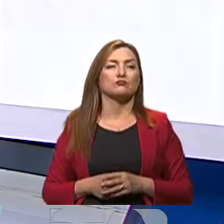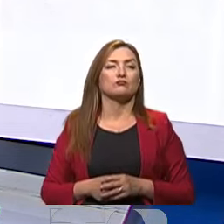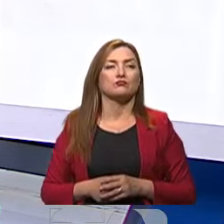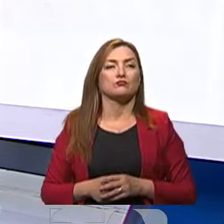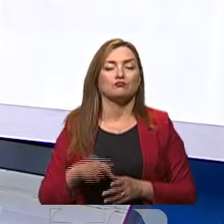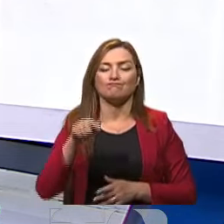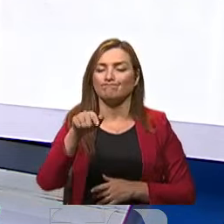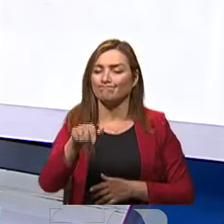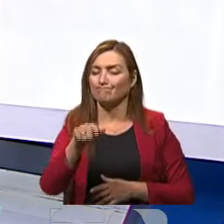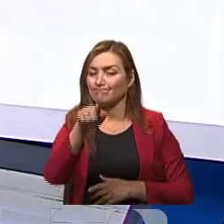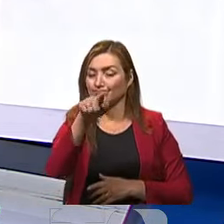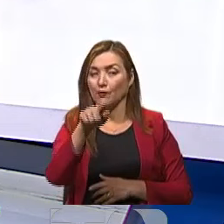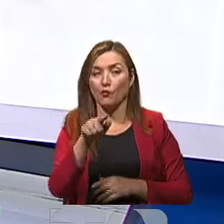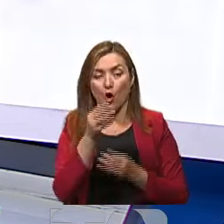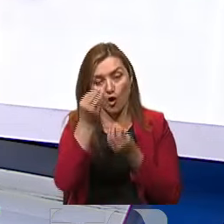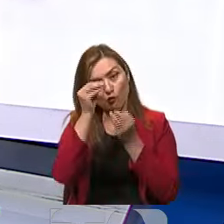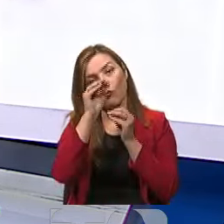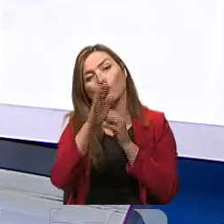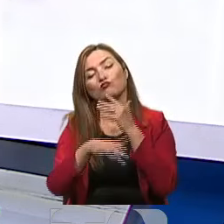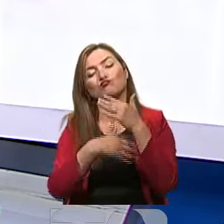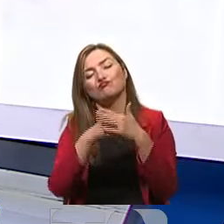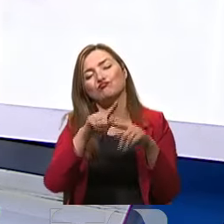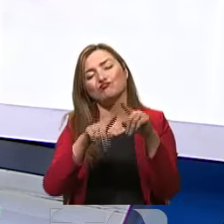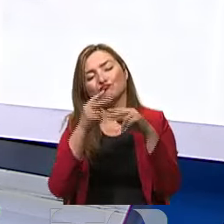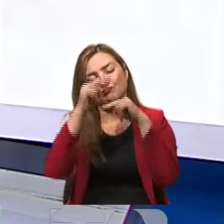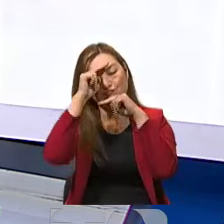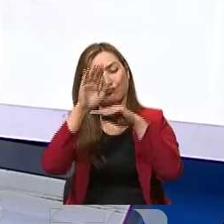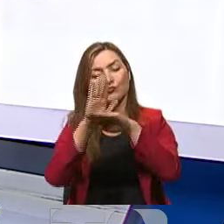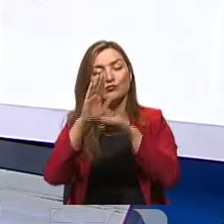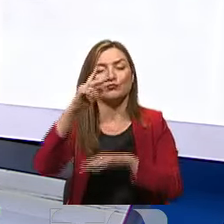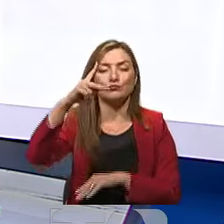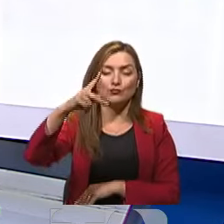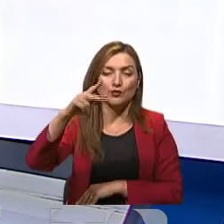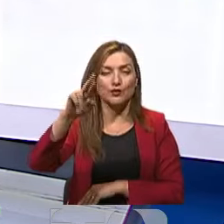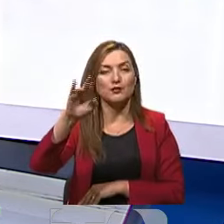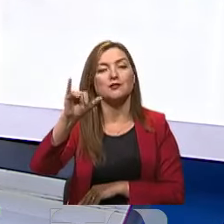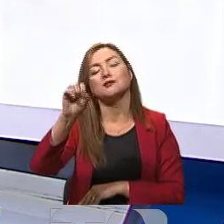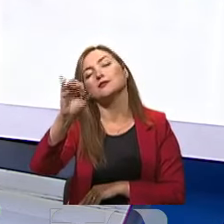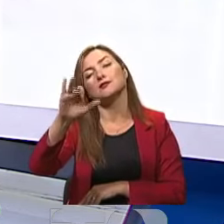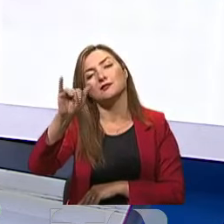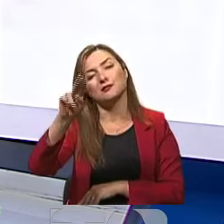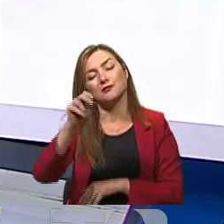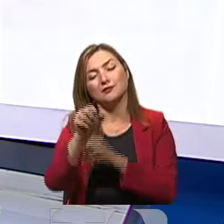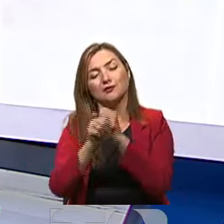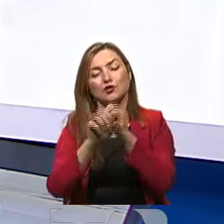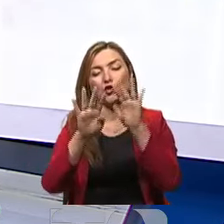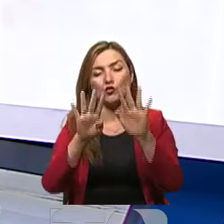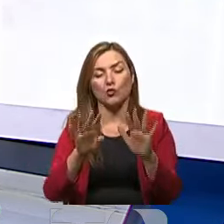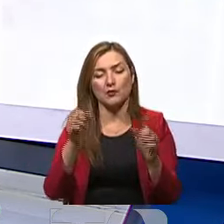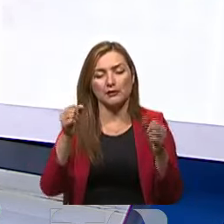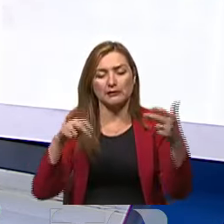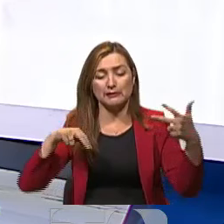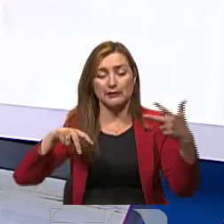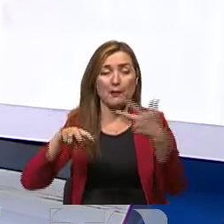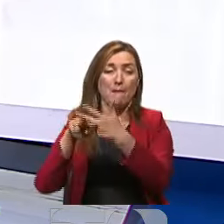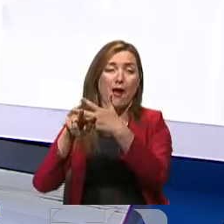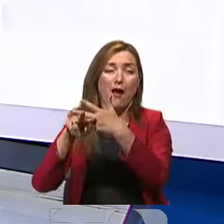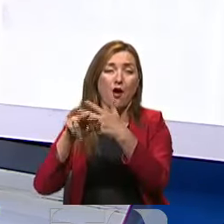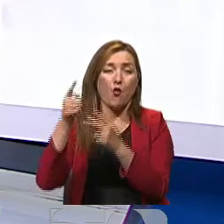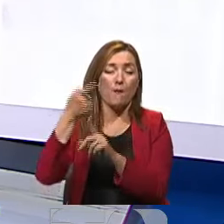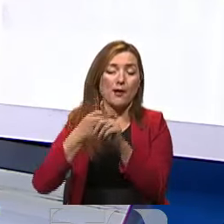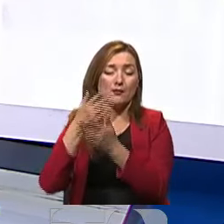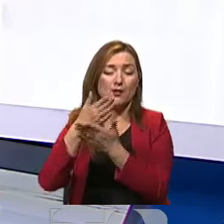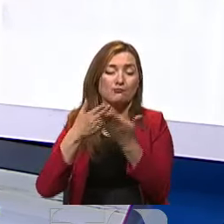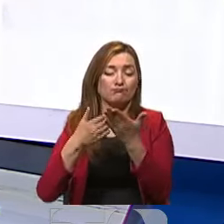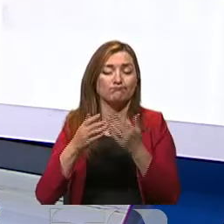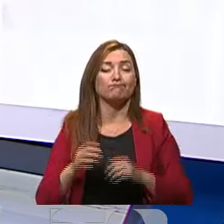hoy te vamos a contar a ti, Ale, y también amigos televidentes, el caso de Cristín, una niña de 9 años quien fue atropellada hace un mes y medio.